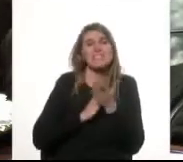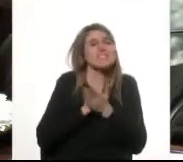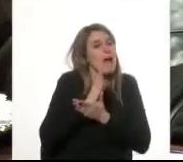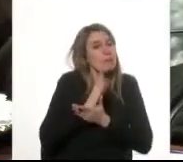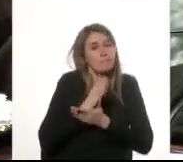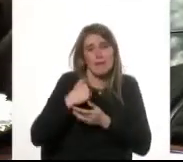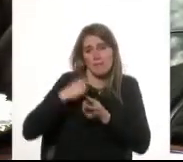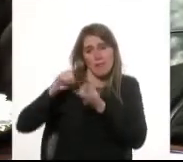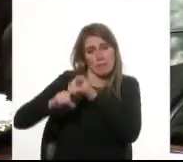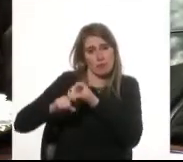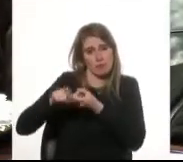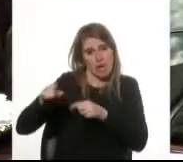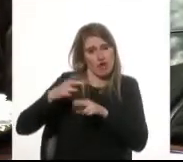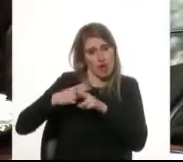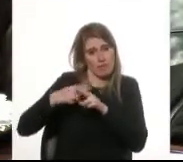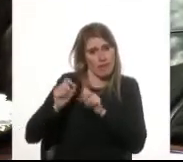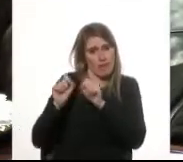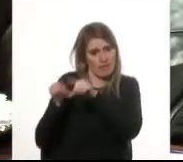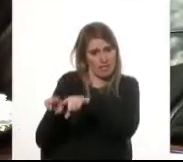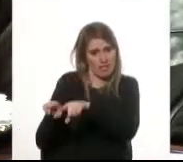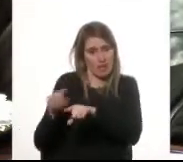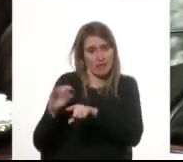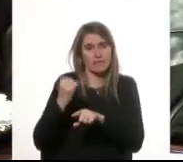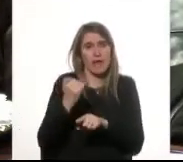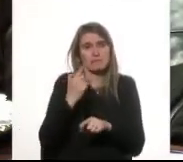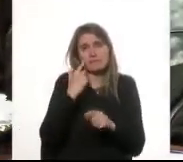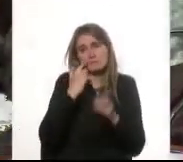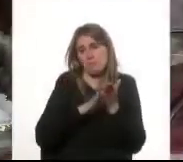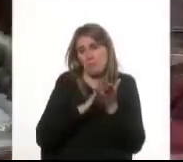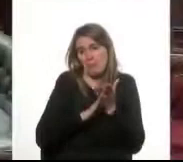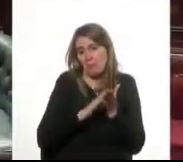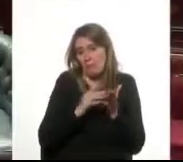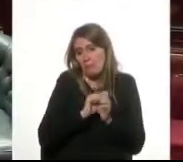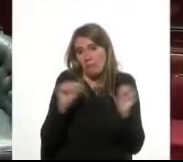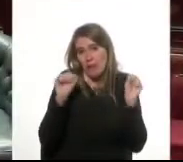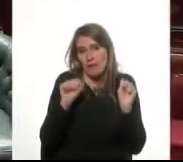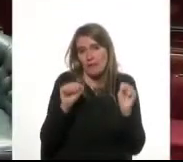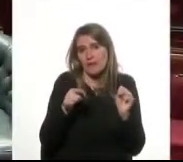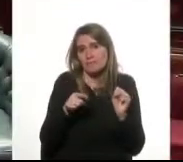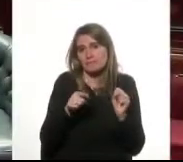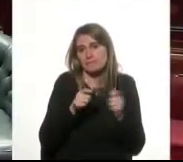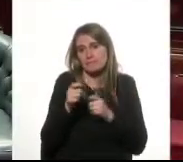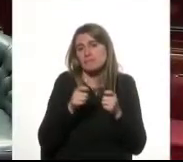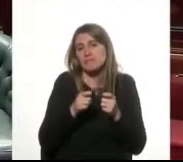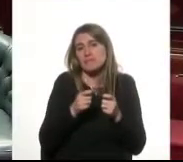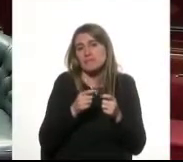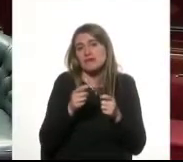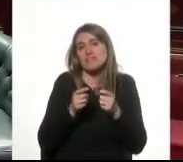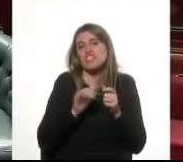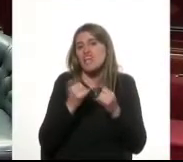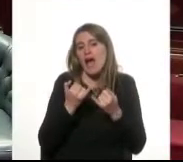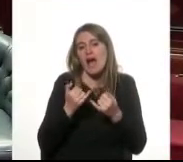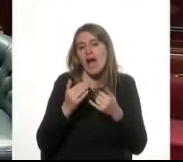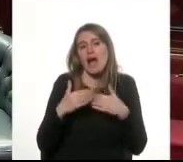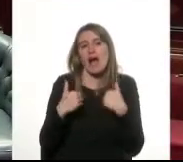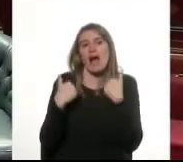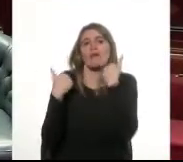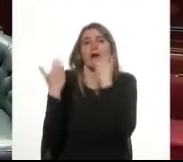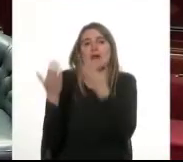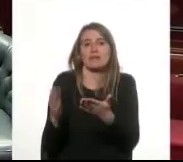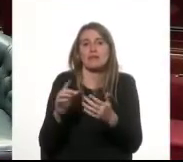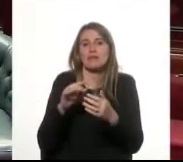de Lucía, está atestada para que quede para una institución que apoye la